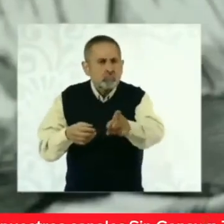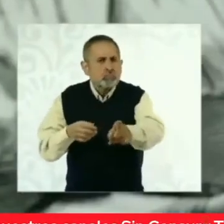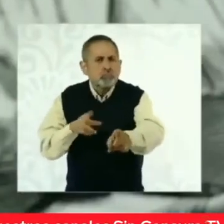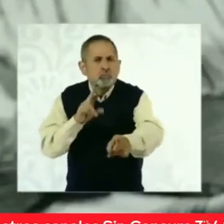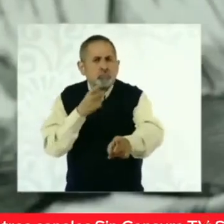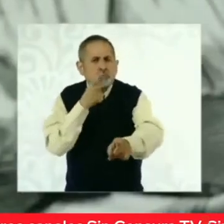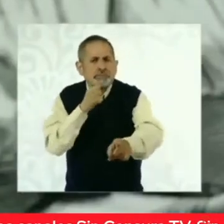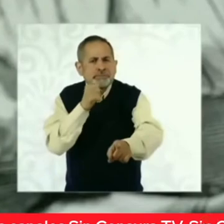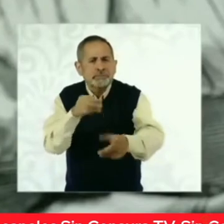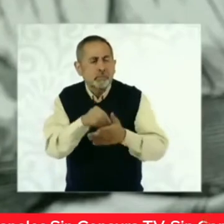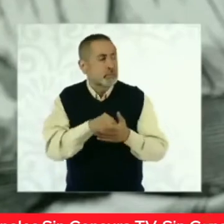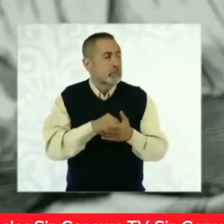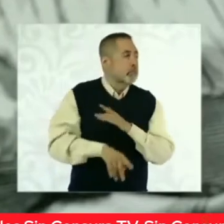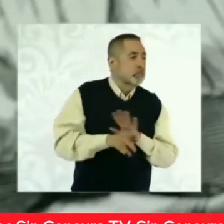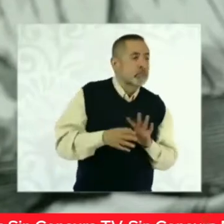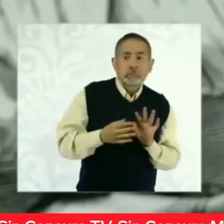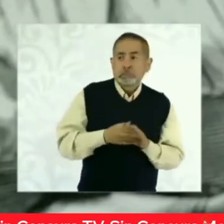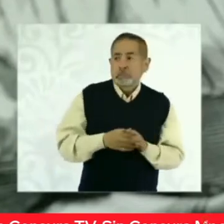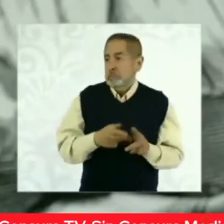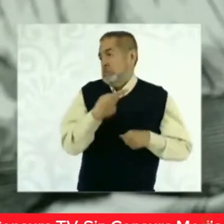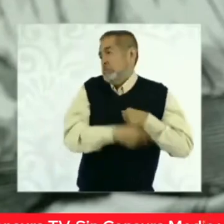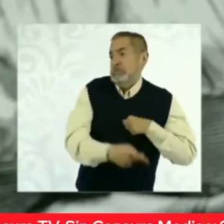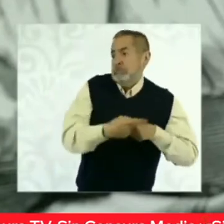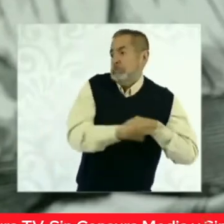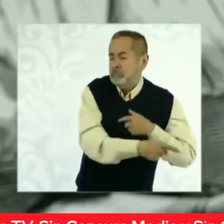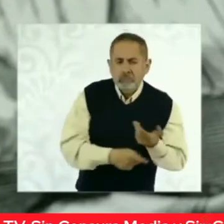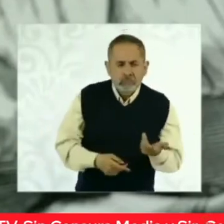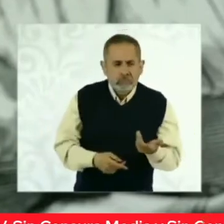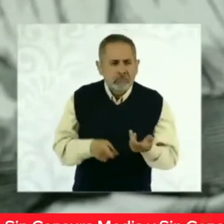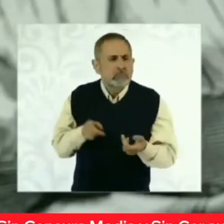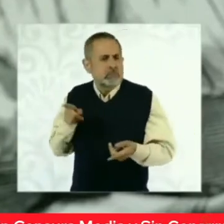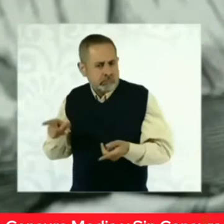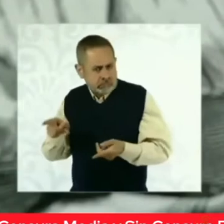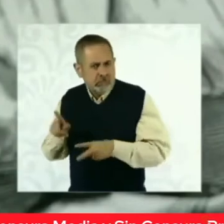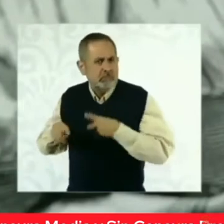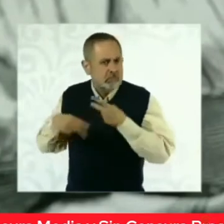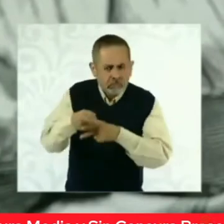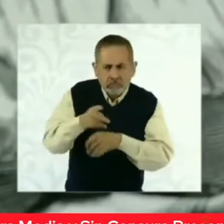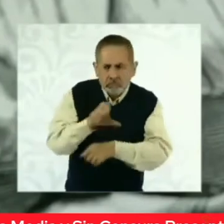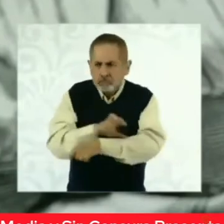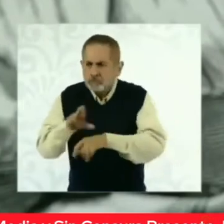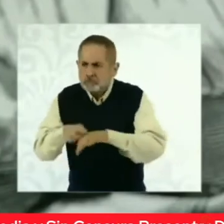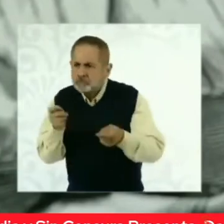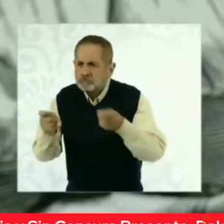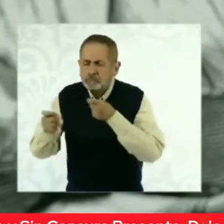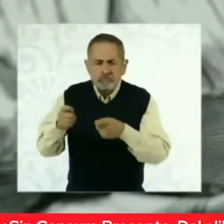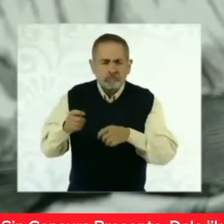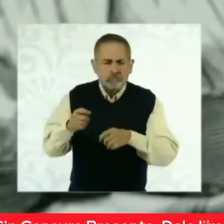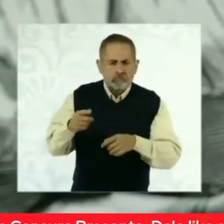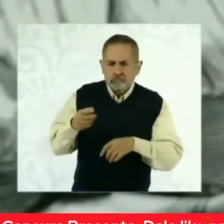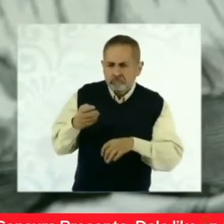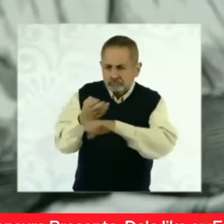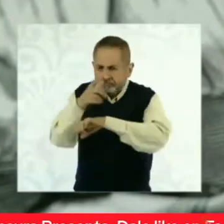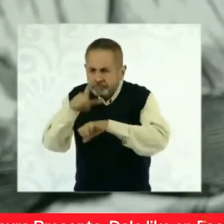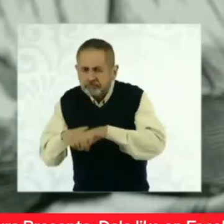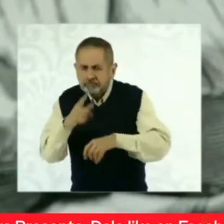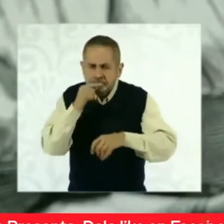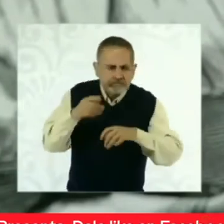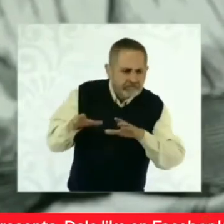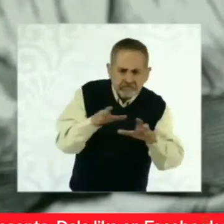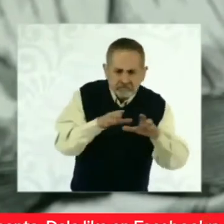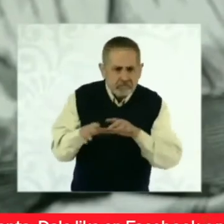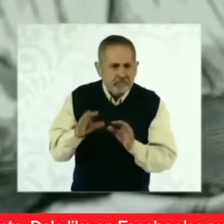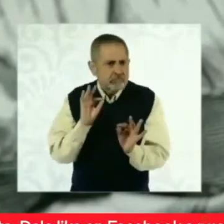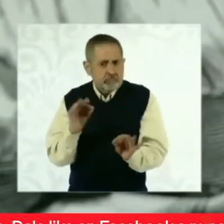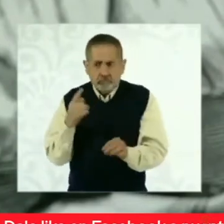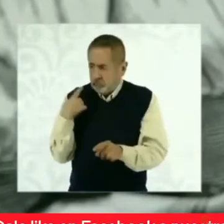las actividades de las fuerzas federales y de las fuerzas estatales. Hubo resultados muy importantes en